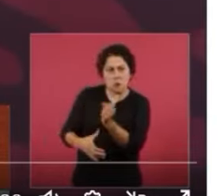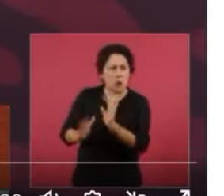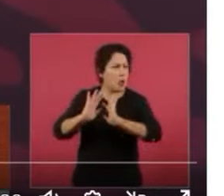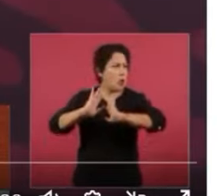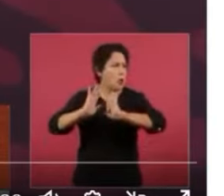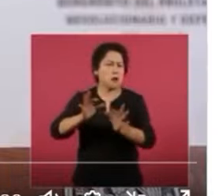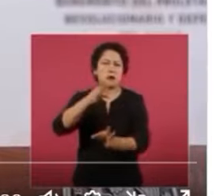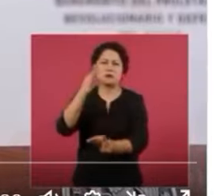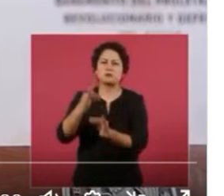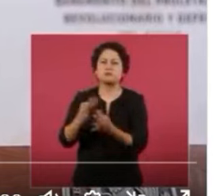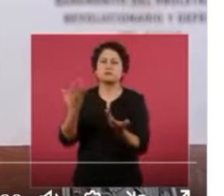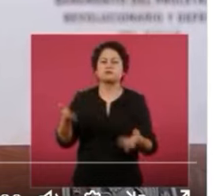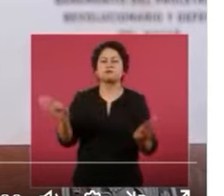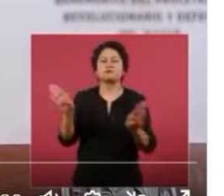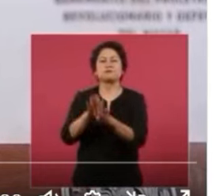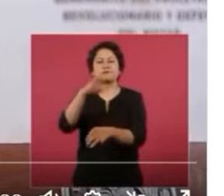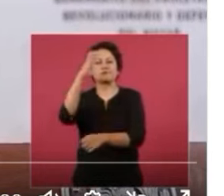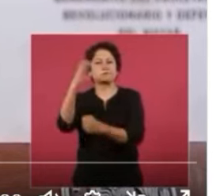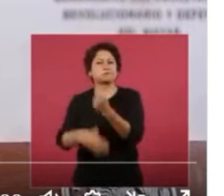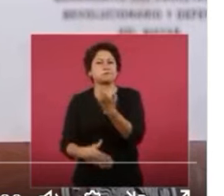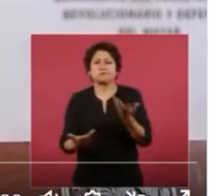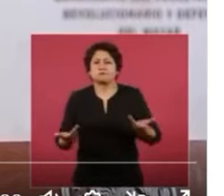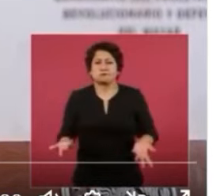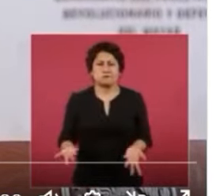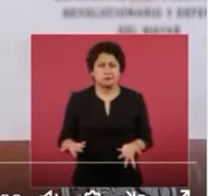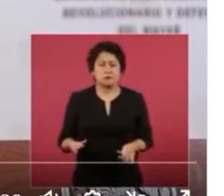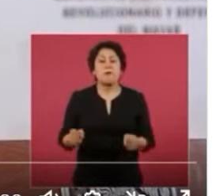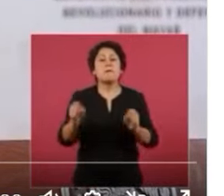tener un apego a lo material